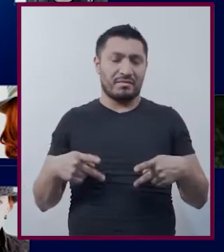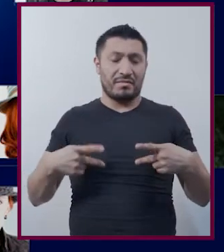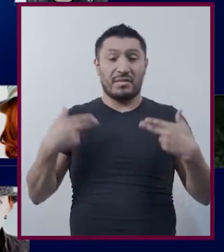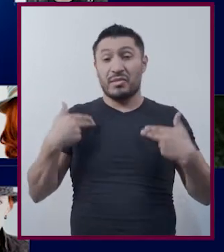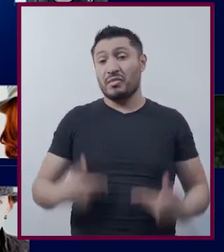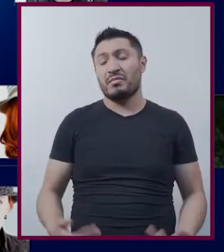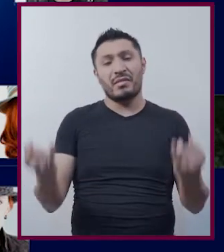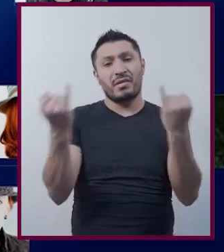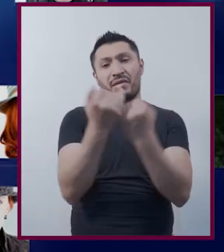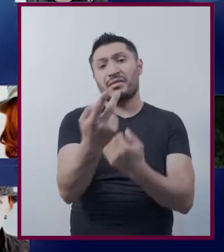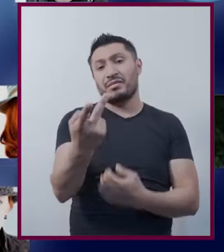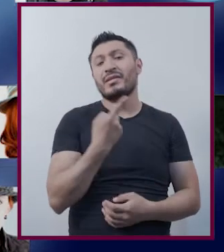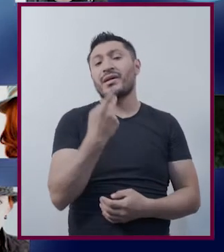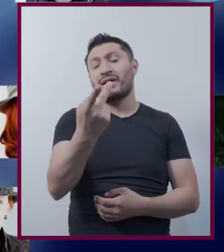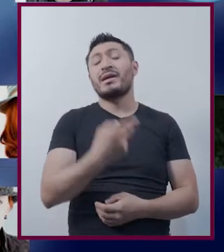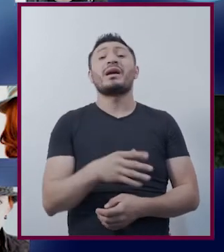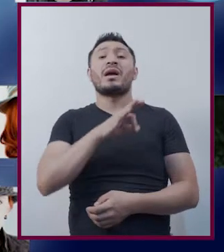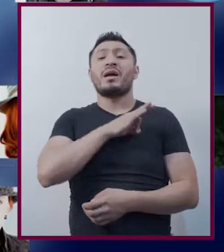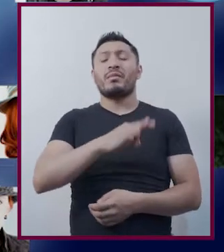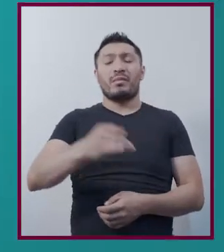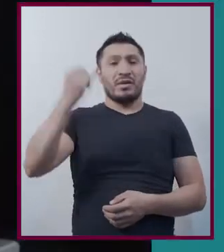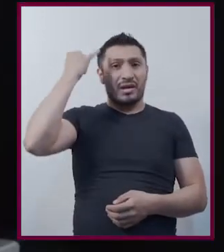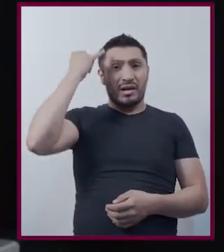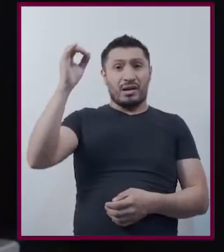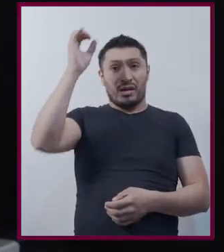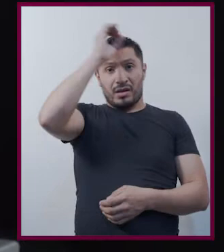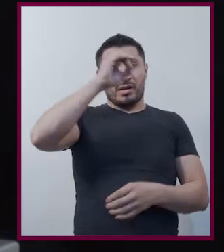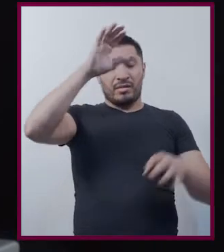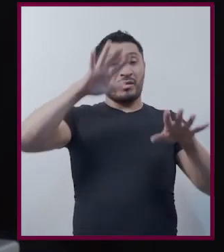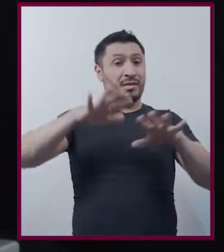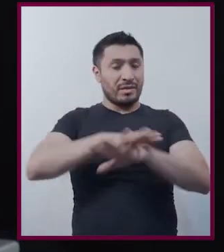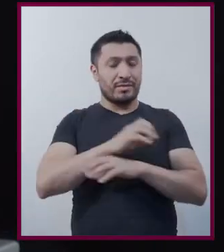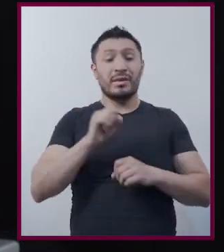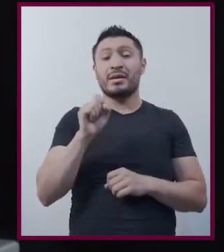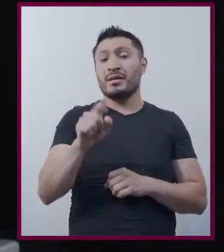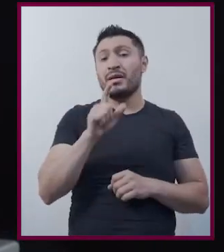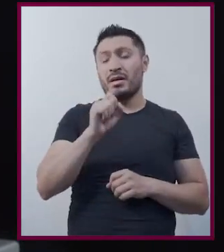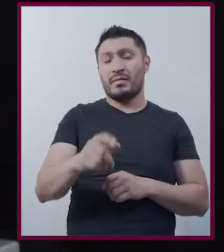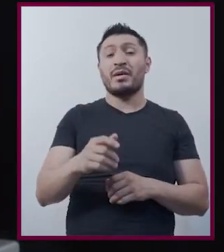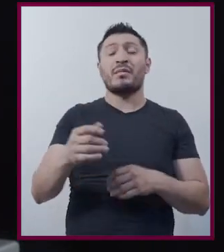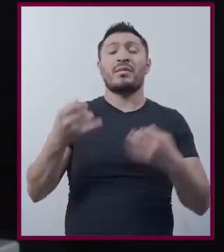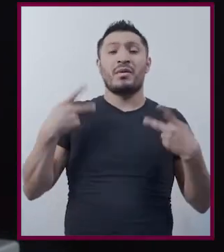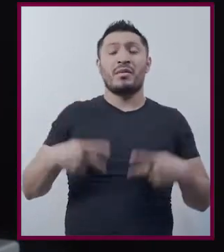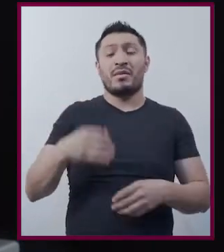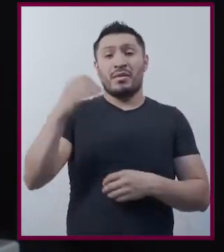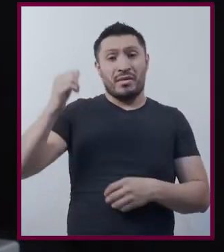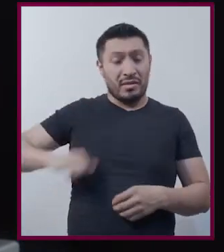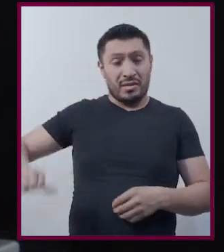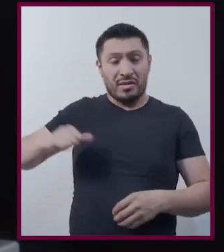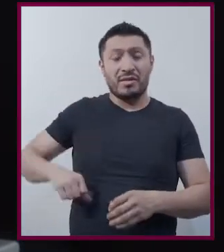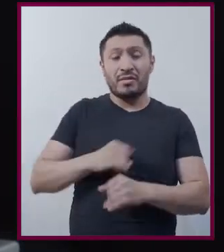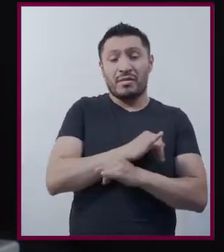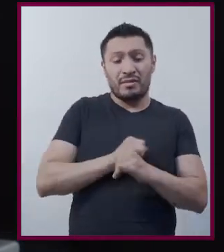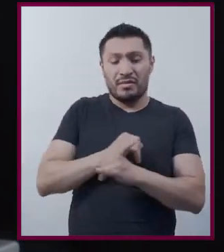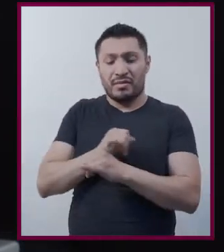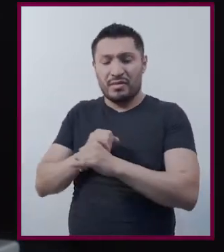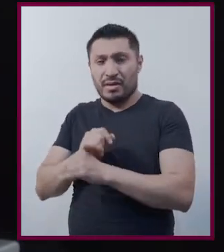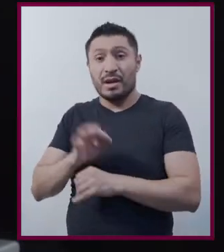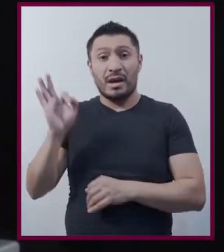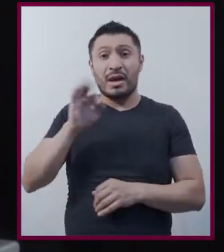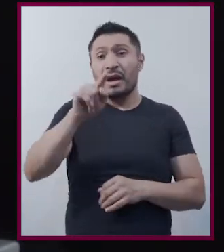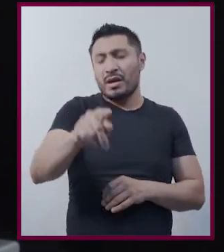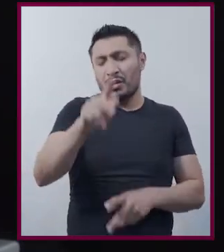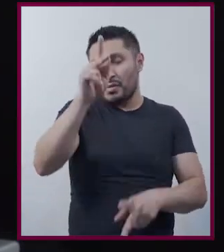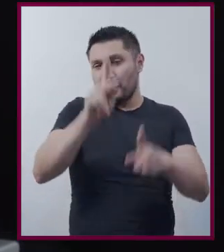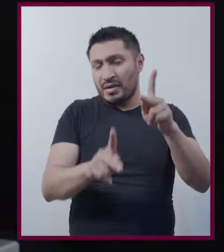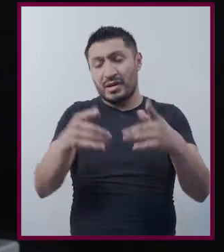como nosotros, capaces de cambiar de opinión. Lo mismo ocurre con los estudiosos del pasado. ¿Alguna vez has tenido chance de